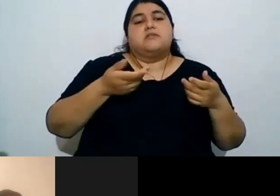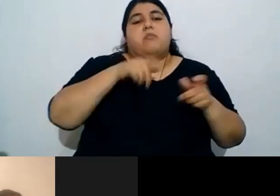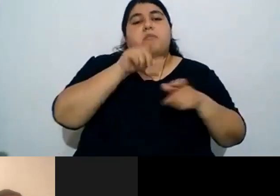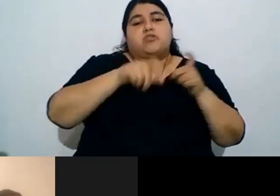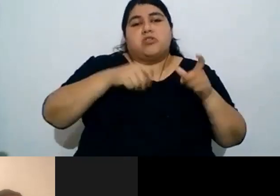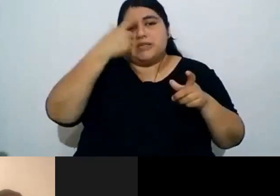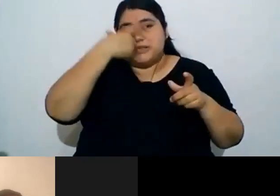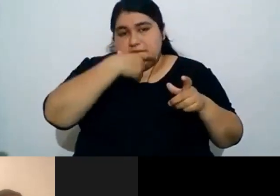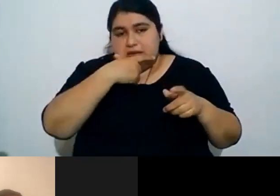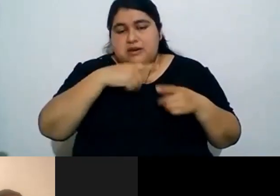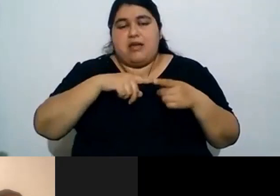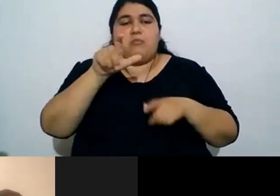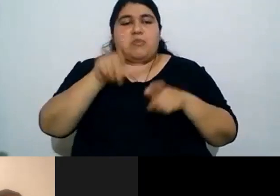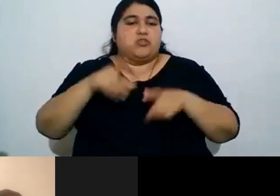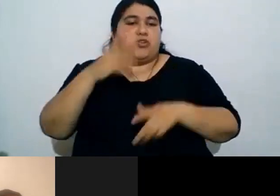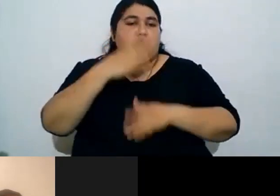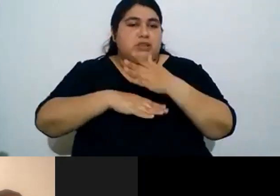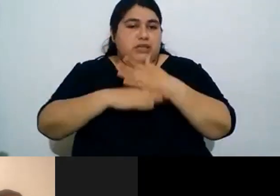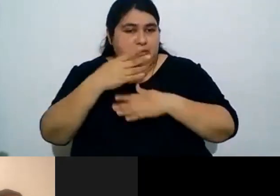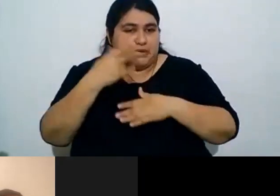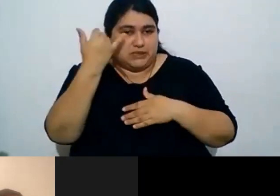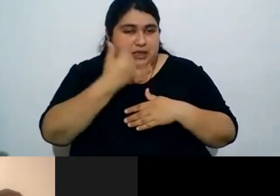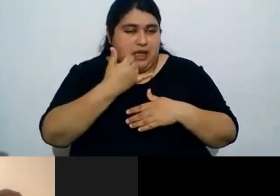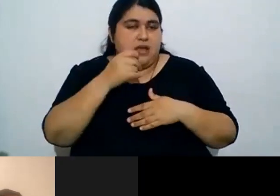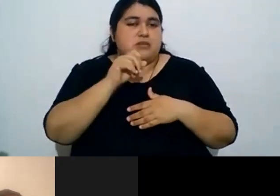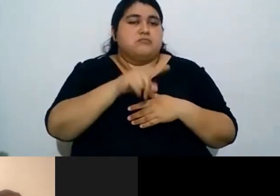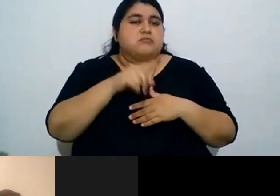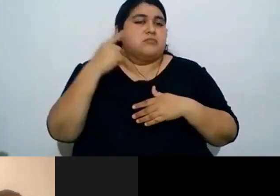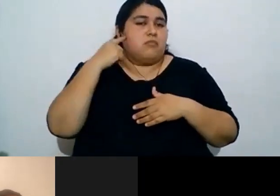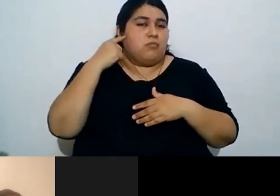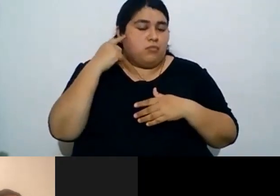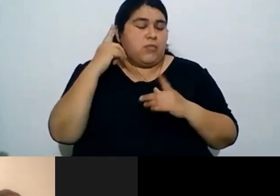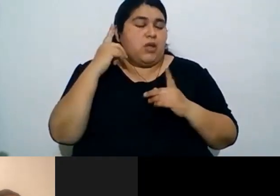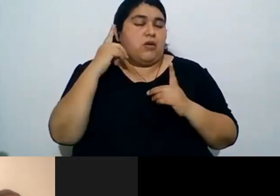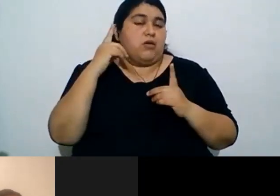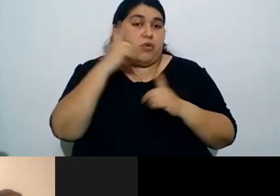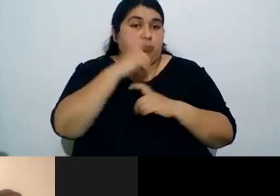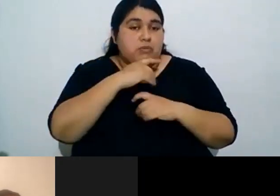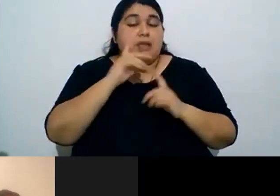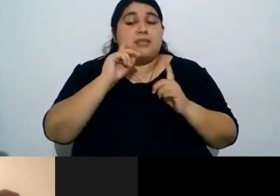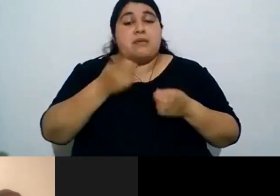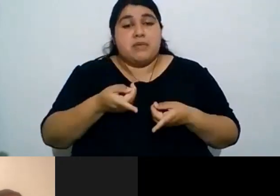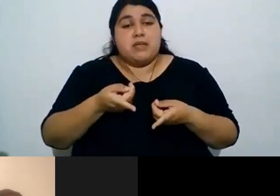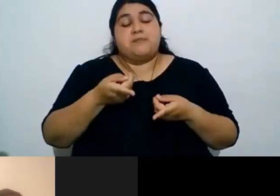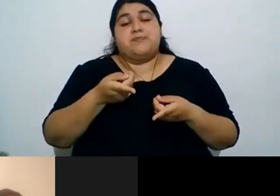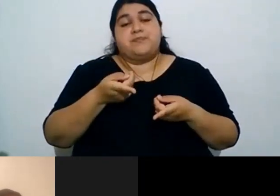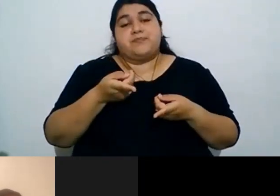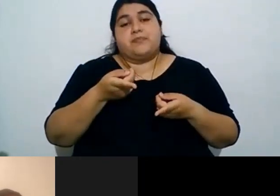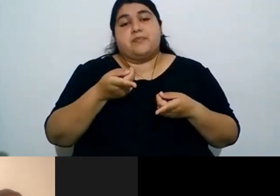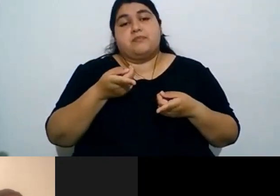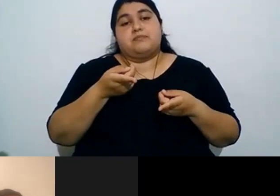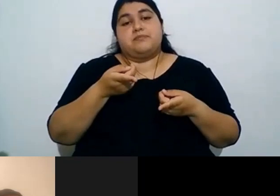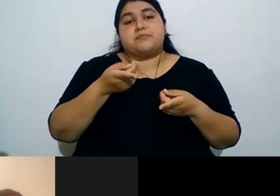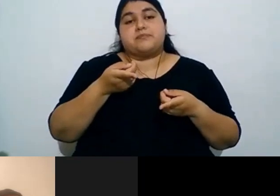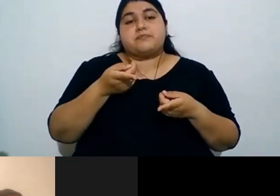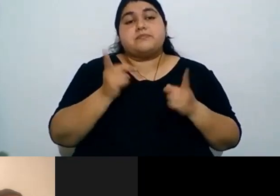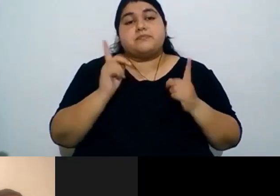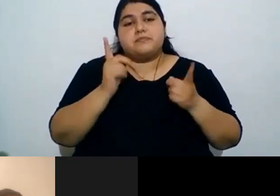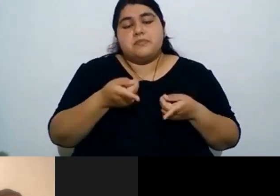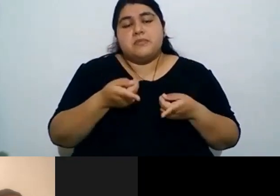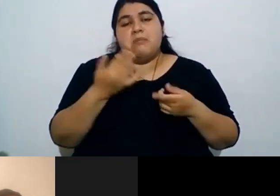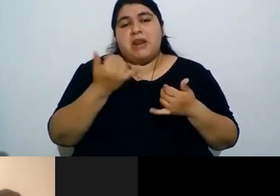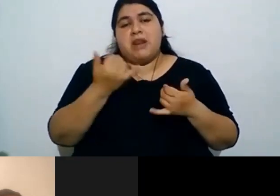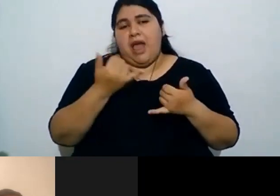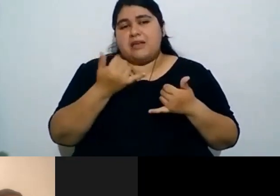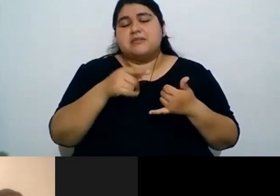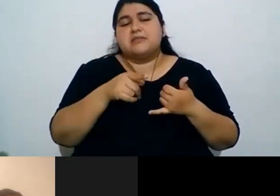quedan con discapacidades auditivas, o también viene apareciendo algo, es el